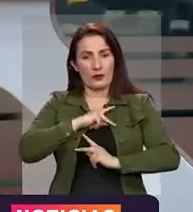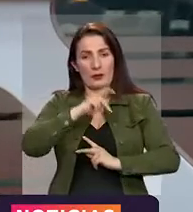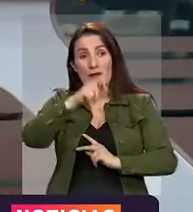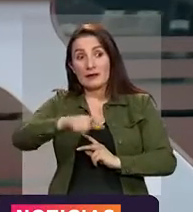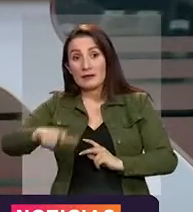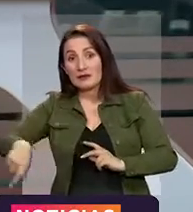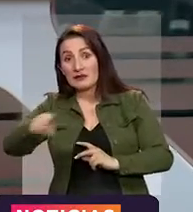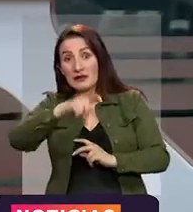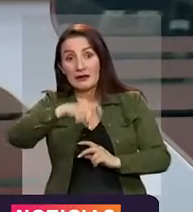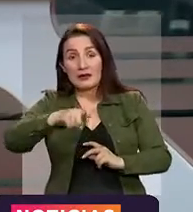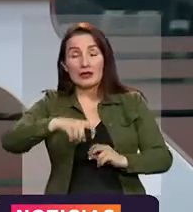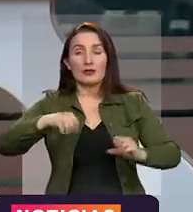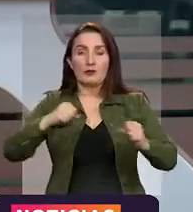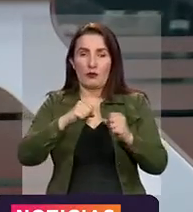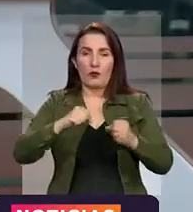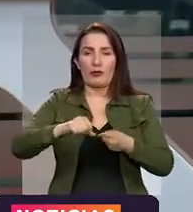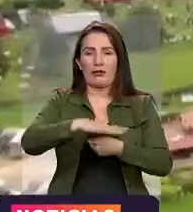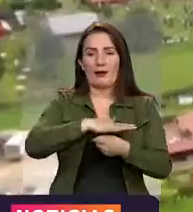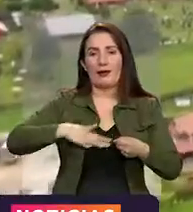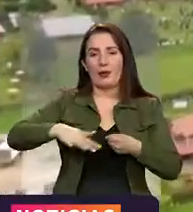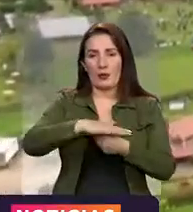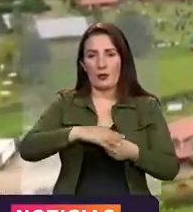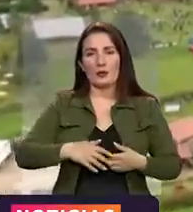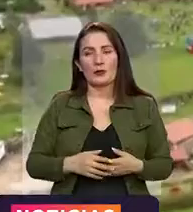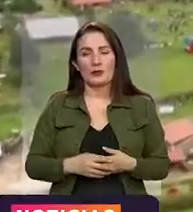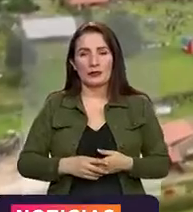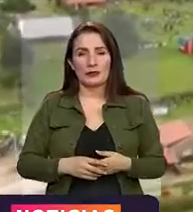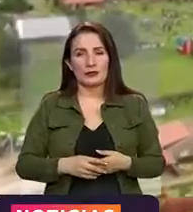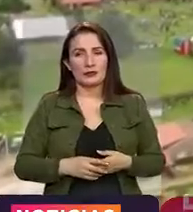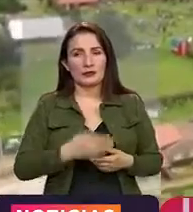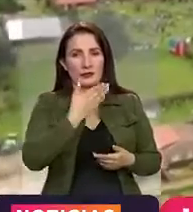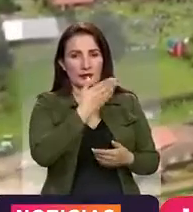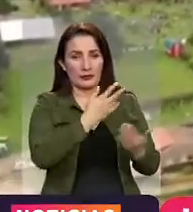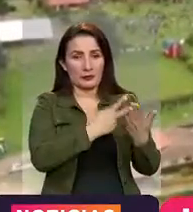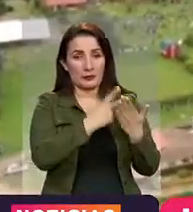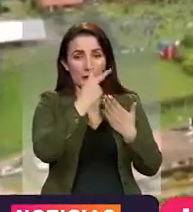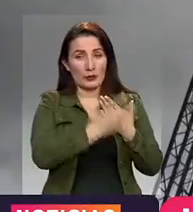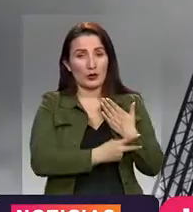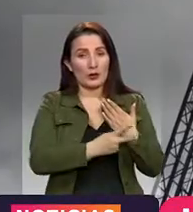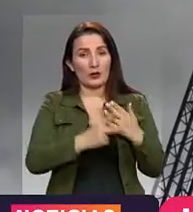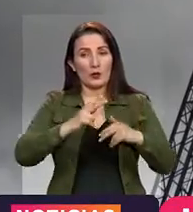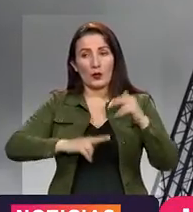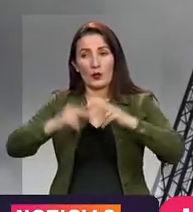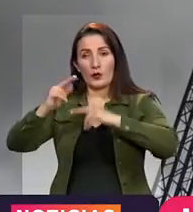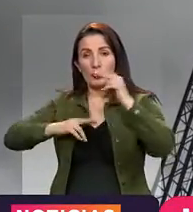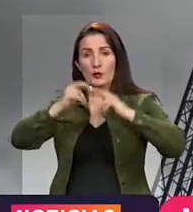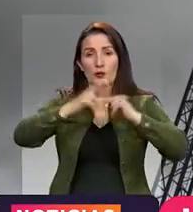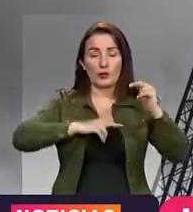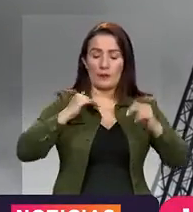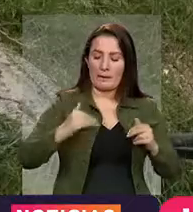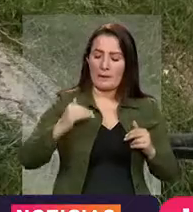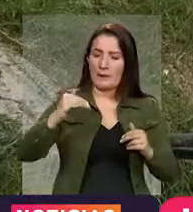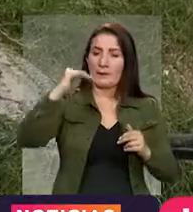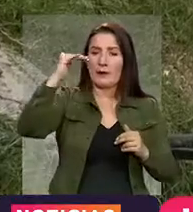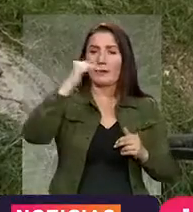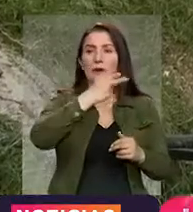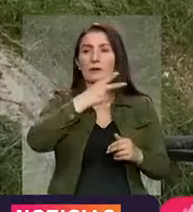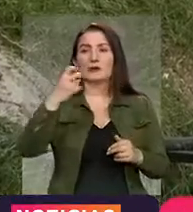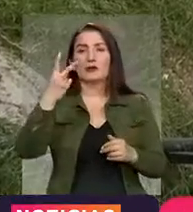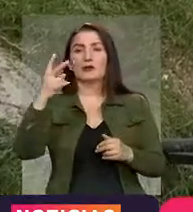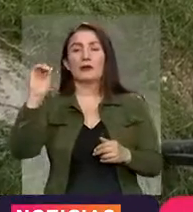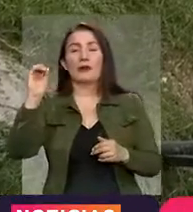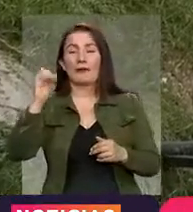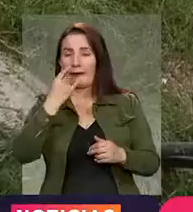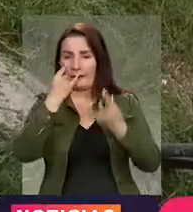de la denominada Bogotá Región. A través de este proyecto buscan construir 220 apartamentos de vivienda de